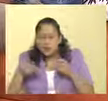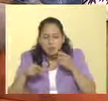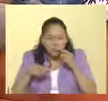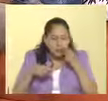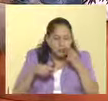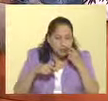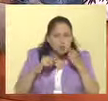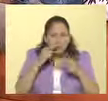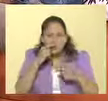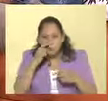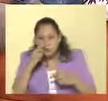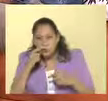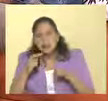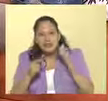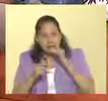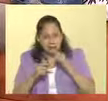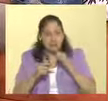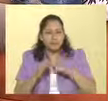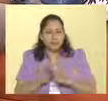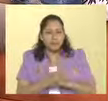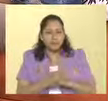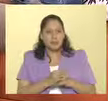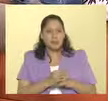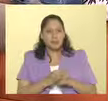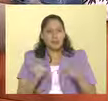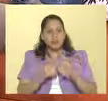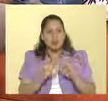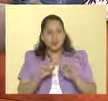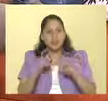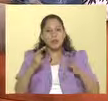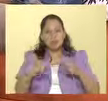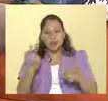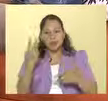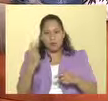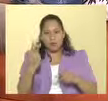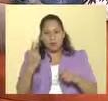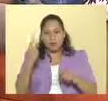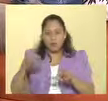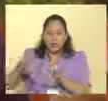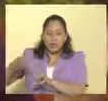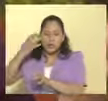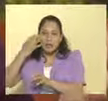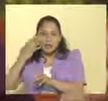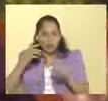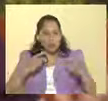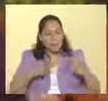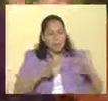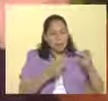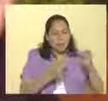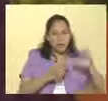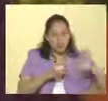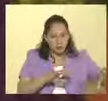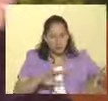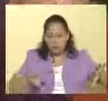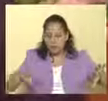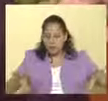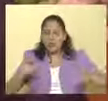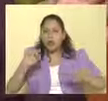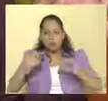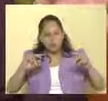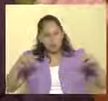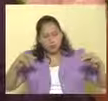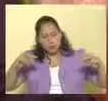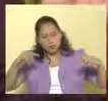olores. Siempre mostrarlos, por ejemplo, con dos personas, uno que sostenga al gato, otro que sostenga al perro, y entonces que se empiecen a